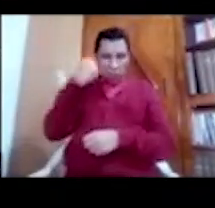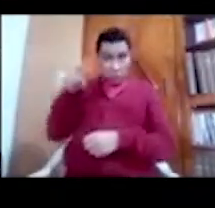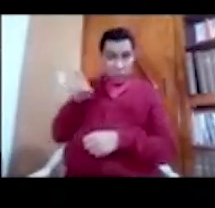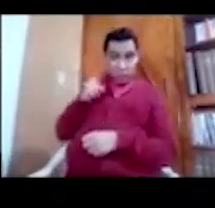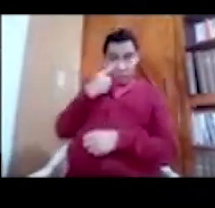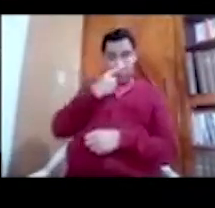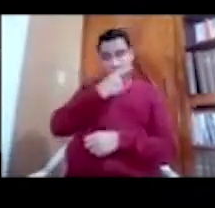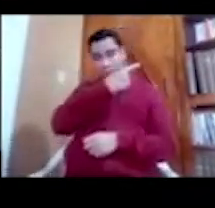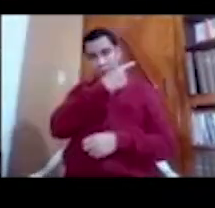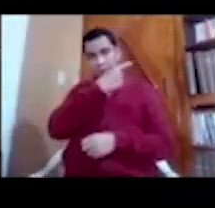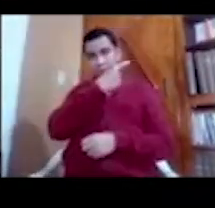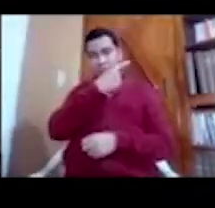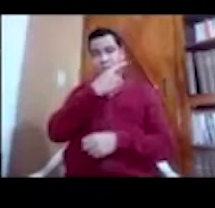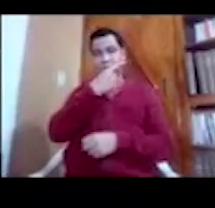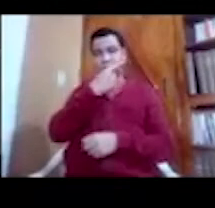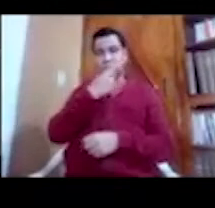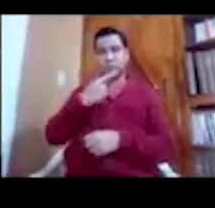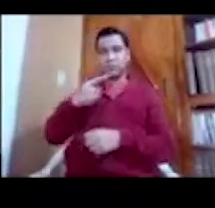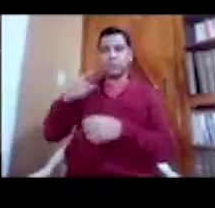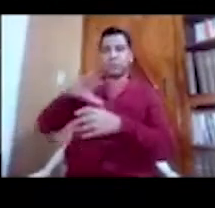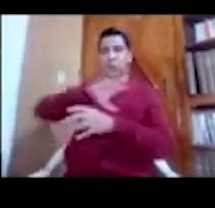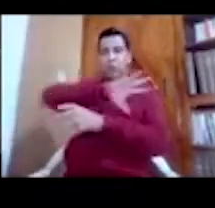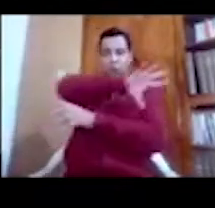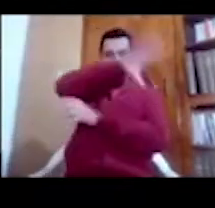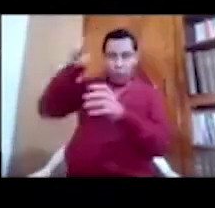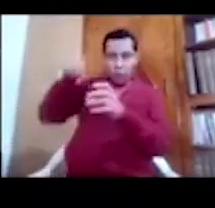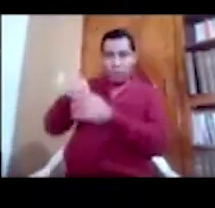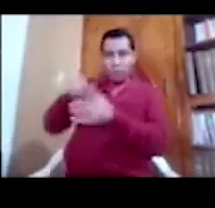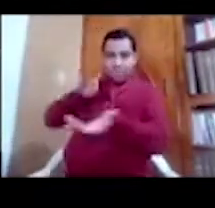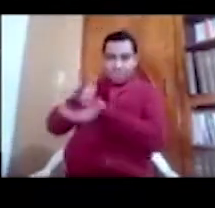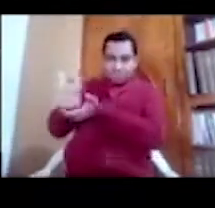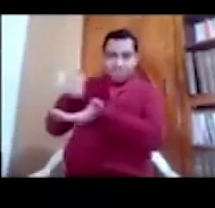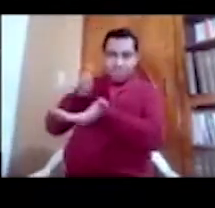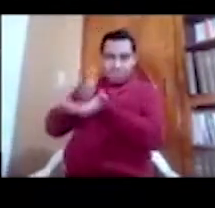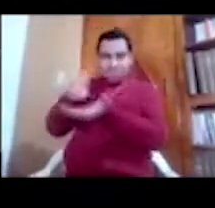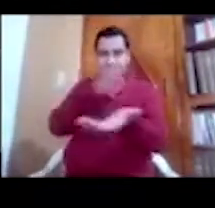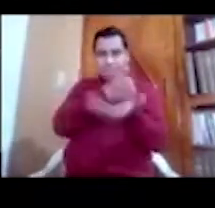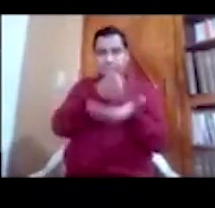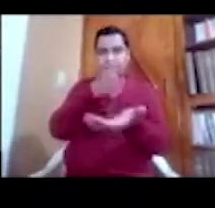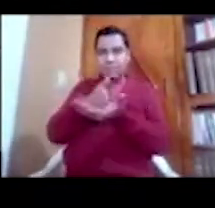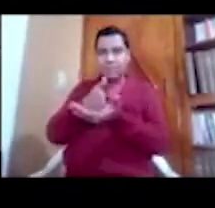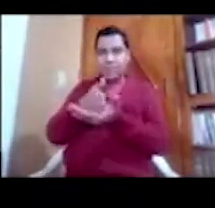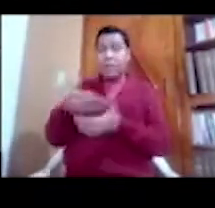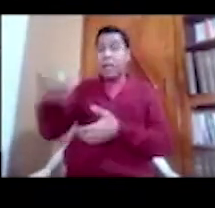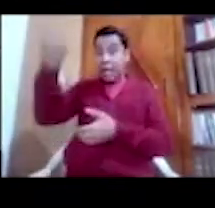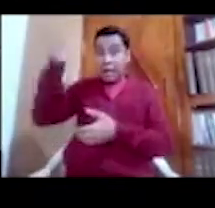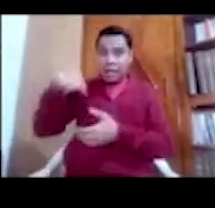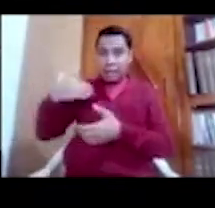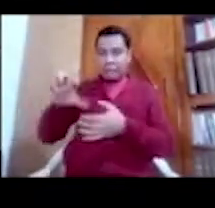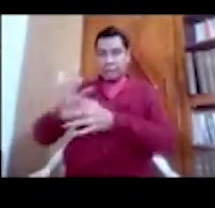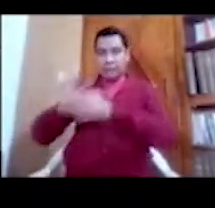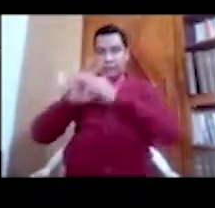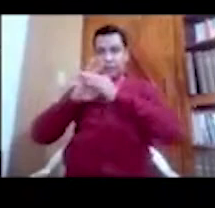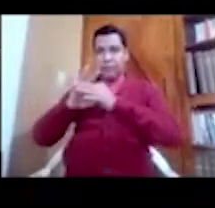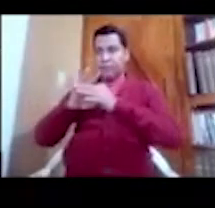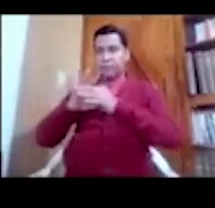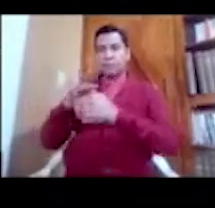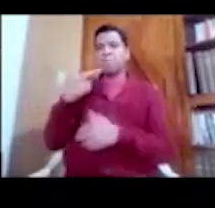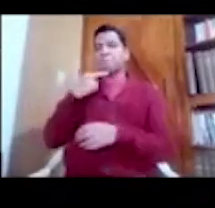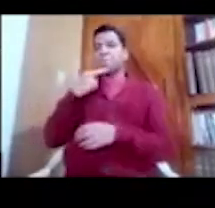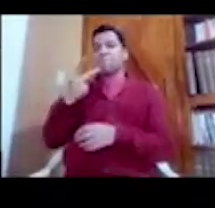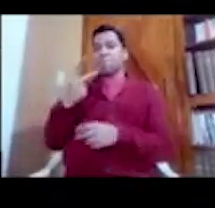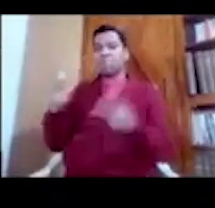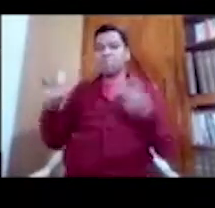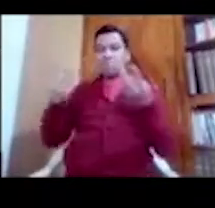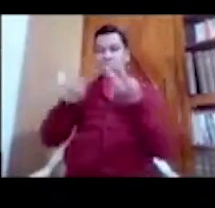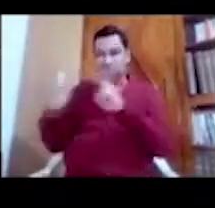las alianzas, si hay nuevas negociaciones con pueblos que eran rivales, pero que en ese momento se decidió que era mejor mantenerlo en paz,